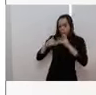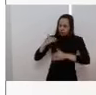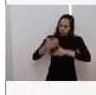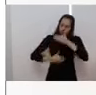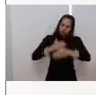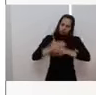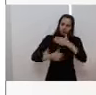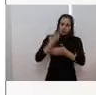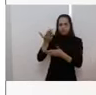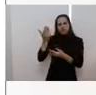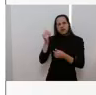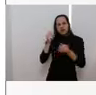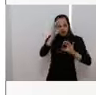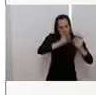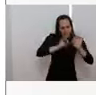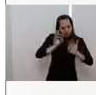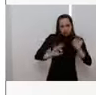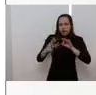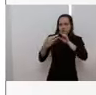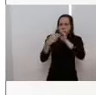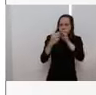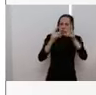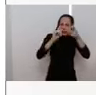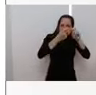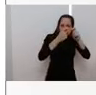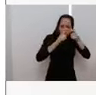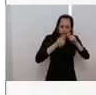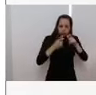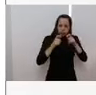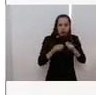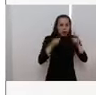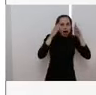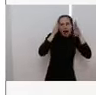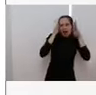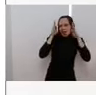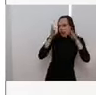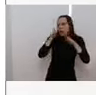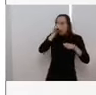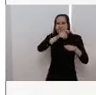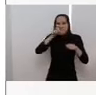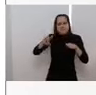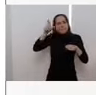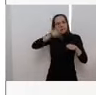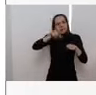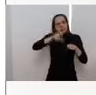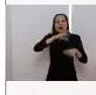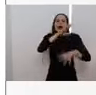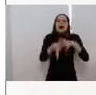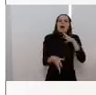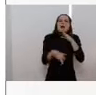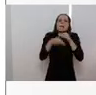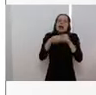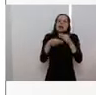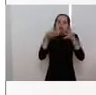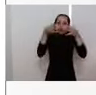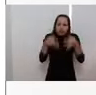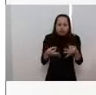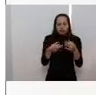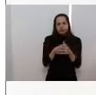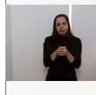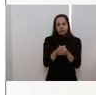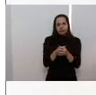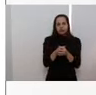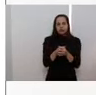hicimos los ajustes correspondientes para poder brindar la atención que se estaba requiriendo también e aseguramos en